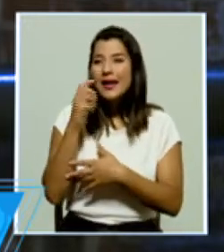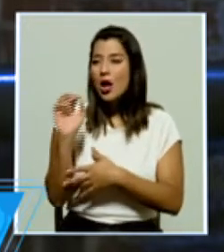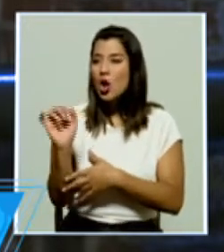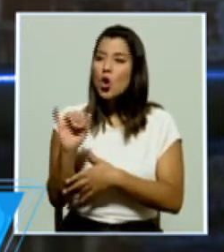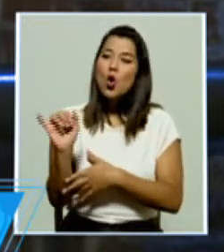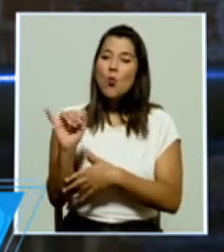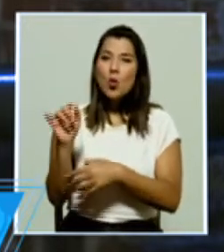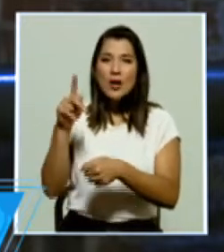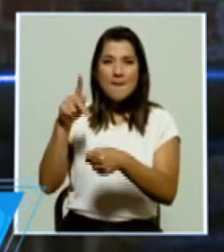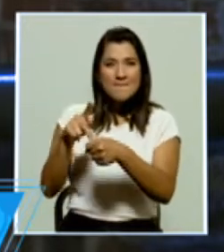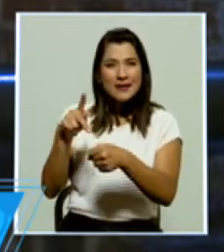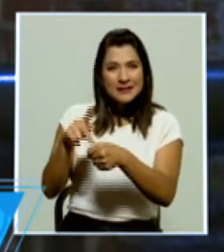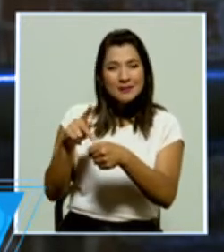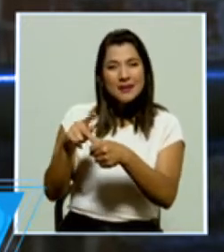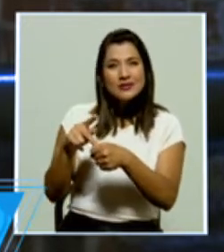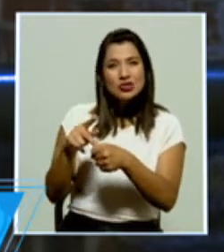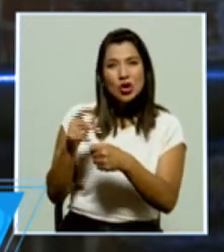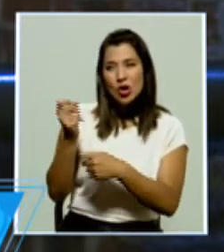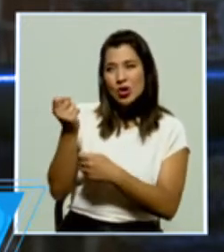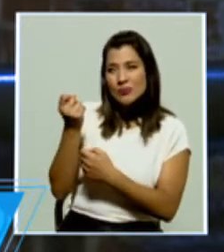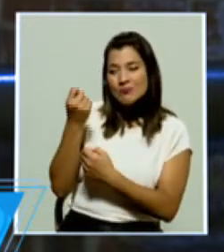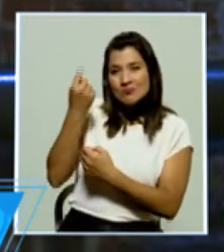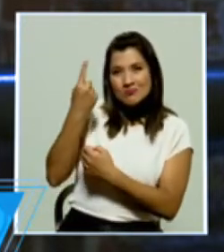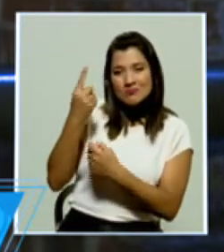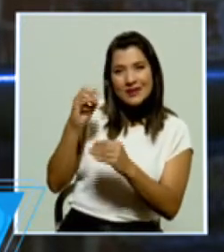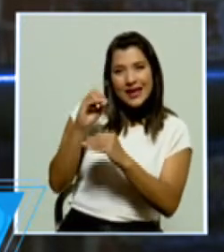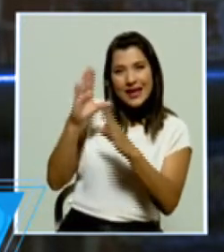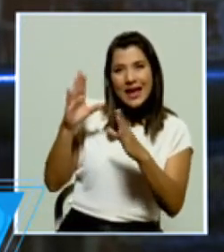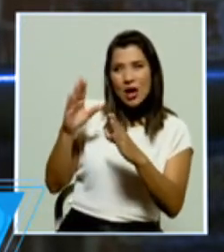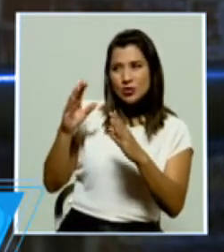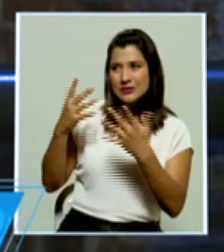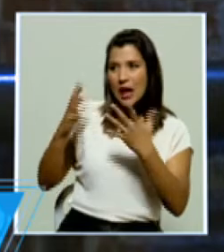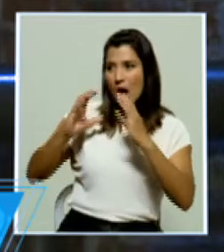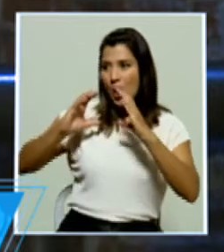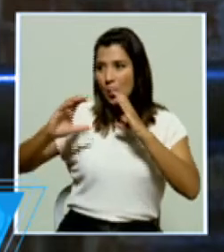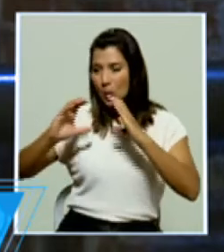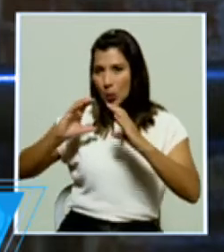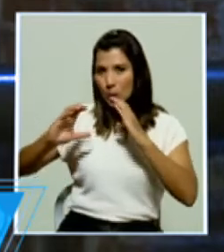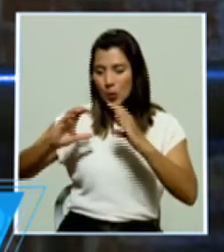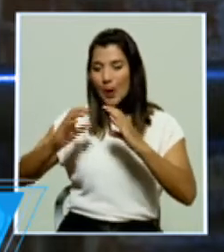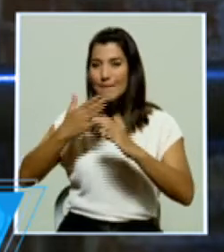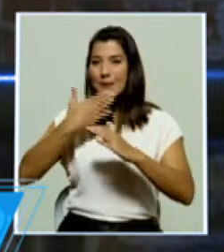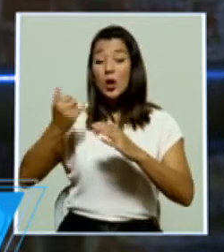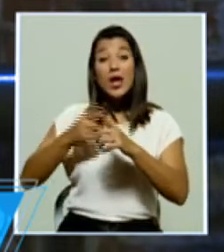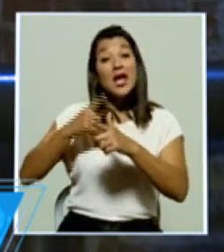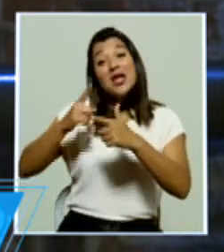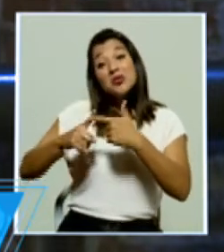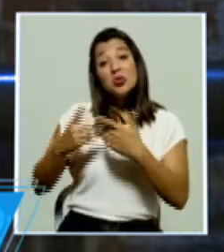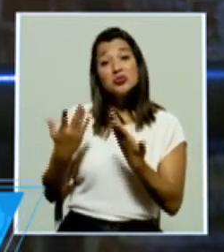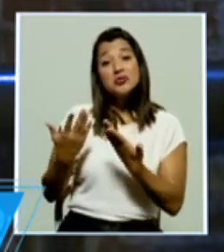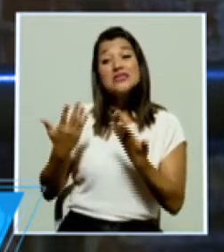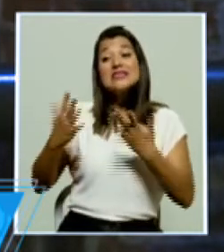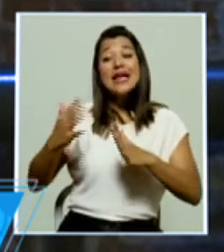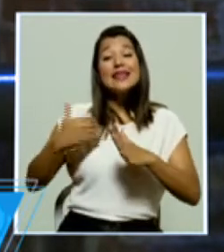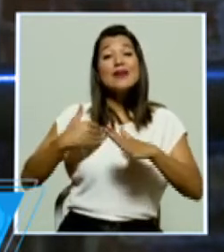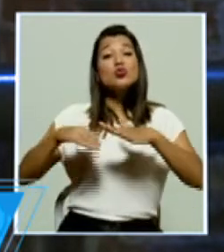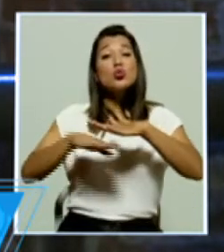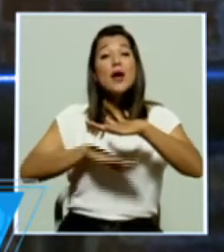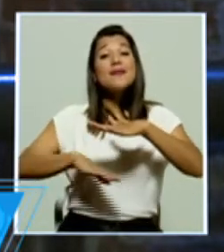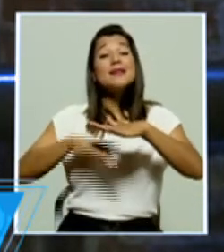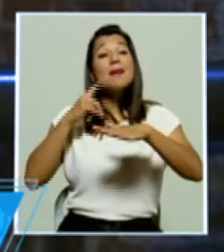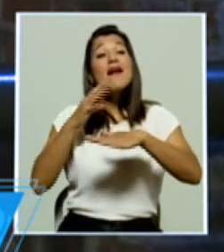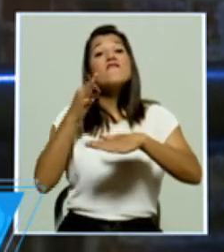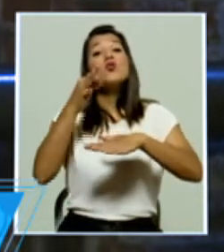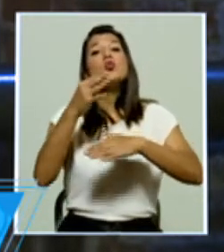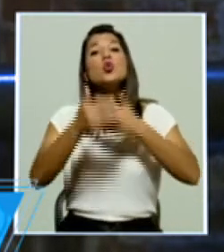bastante entendimiento, se habían tendido los puentes y esto nos sienta las bases para futuros procesos políticos, ¿verdad? Yo creo que esto no